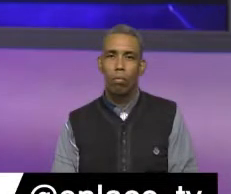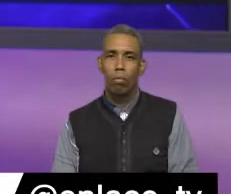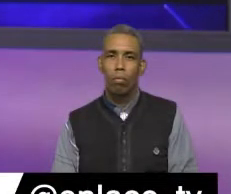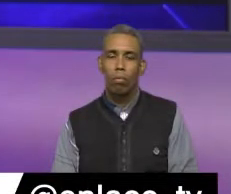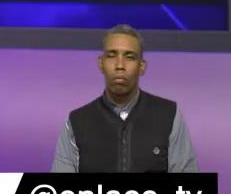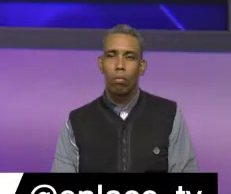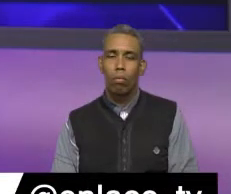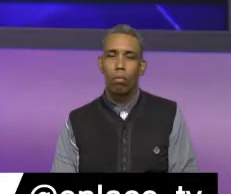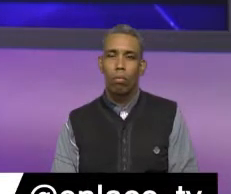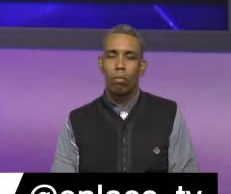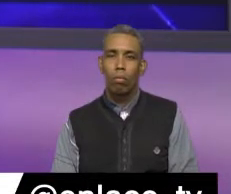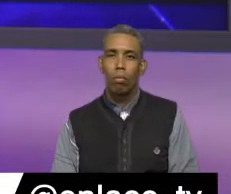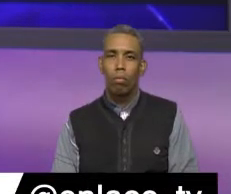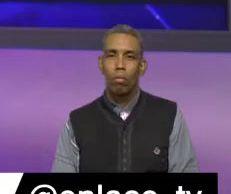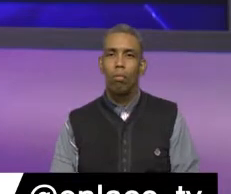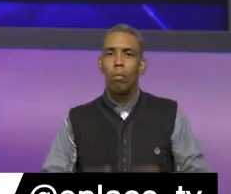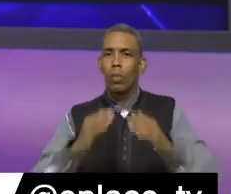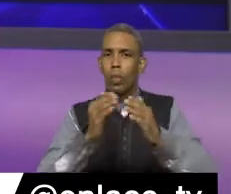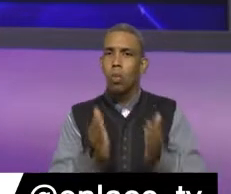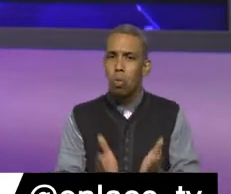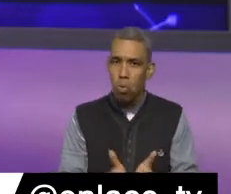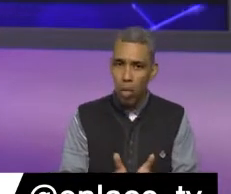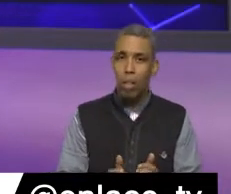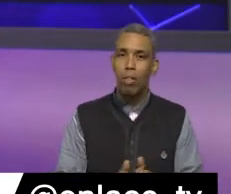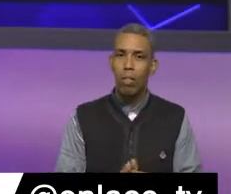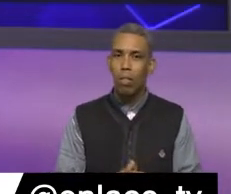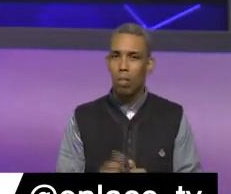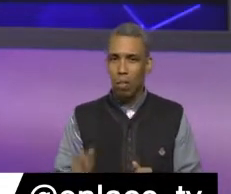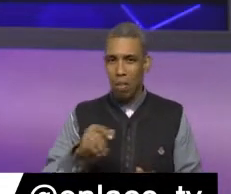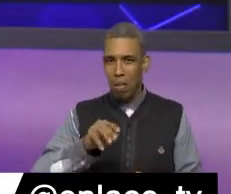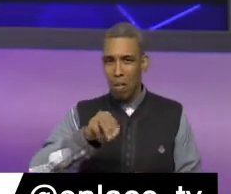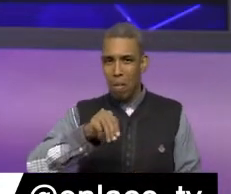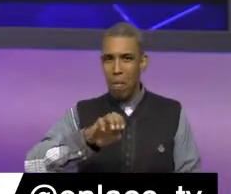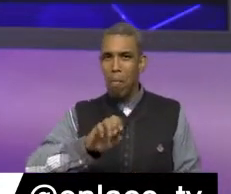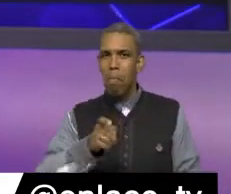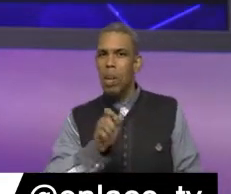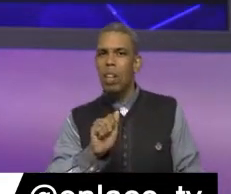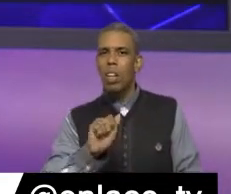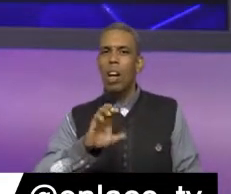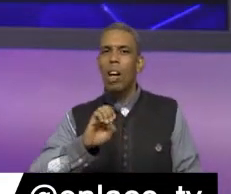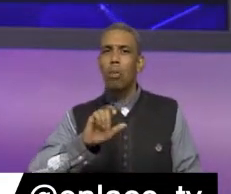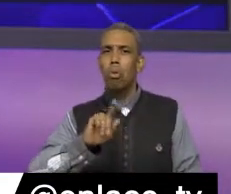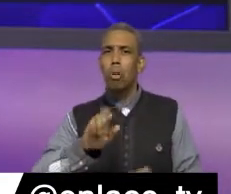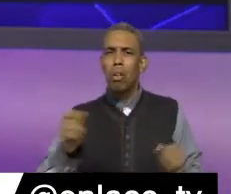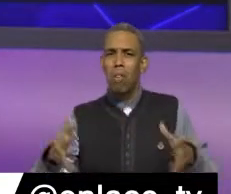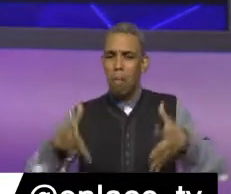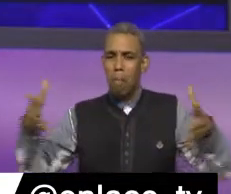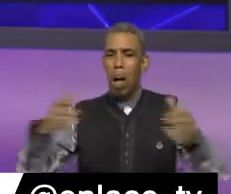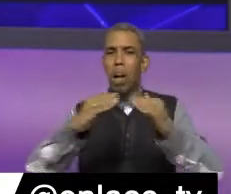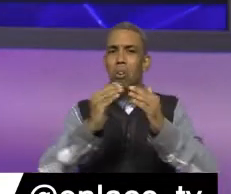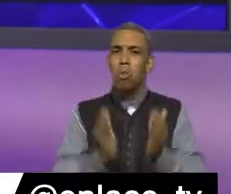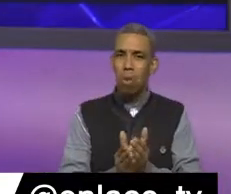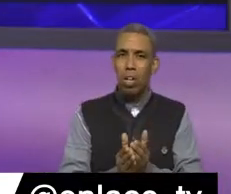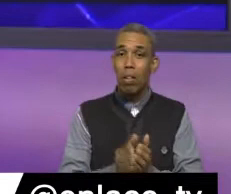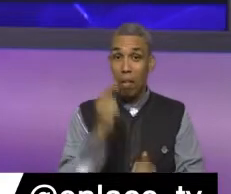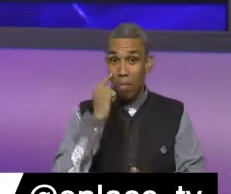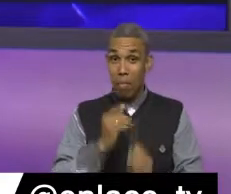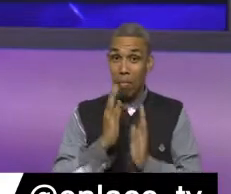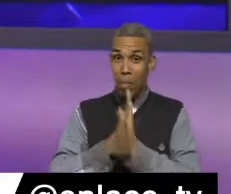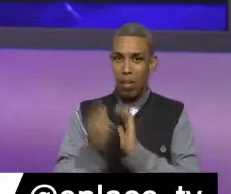Una alumna del megacolegio relató para Enlace Noticias sobre su participación en el concurso denominado